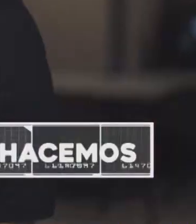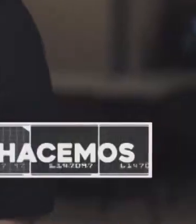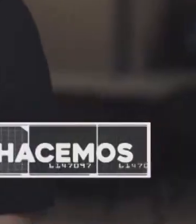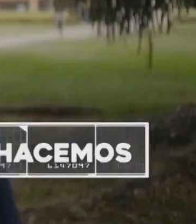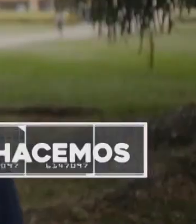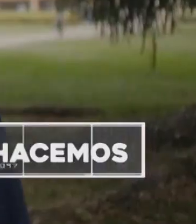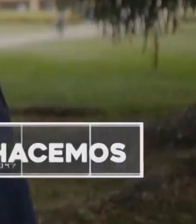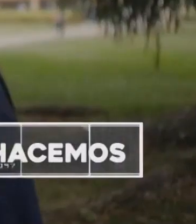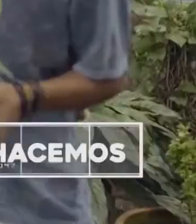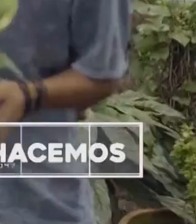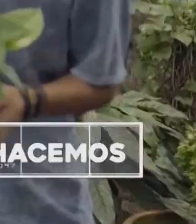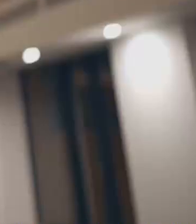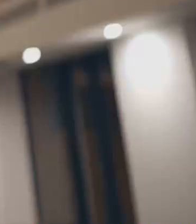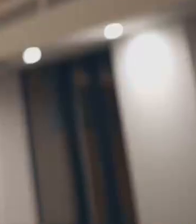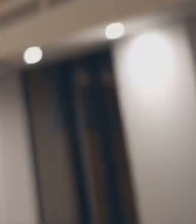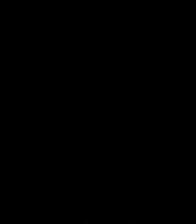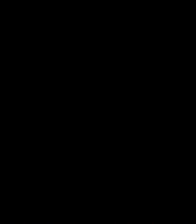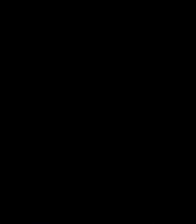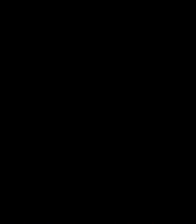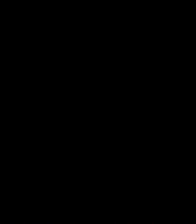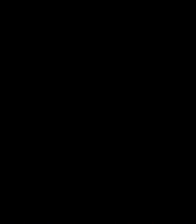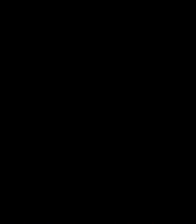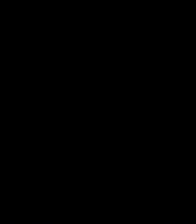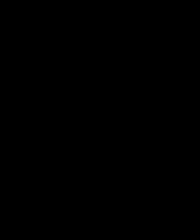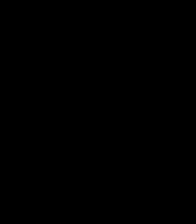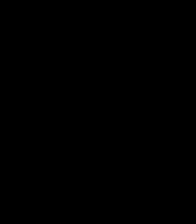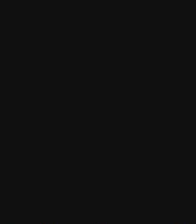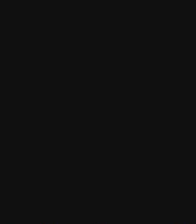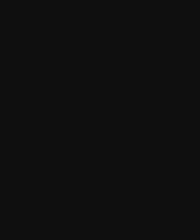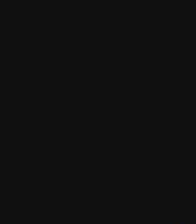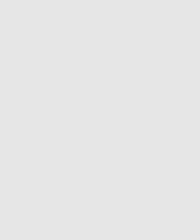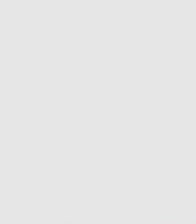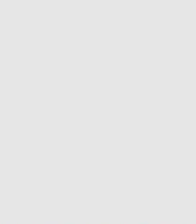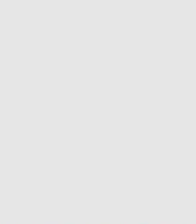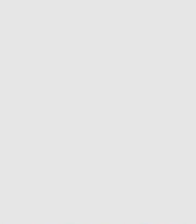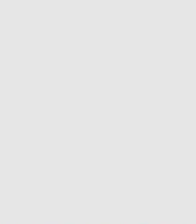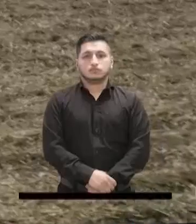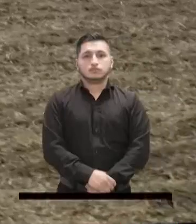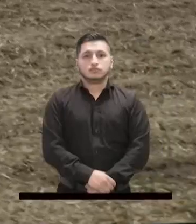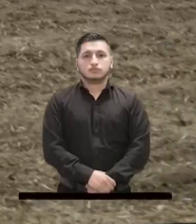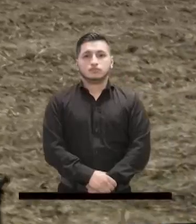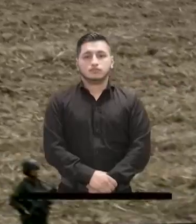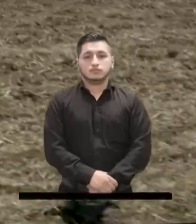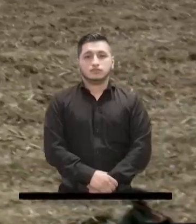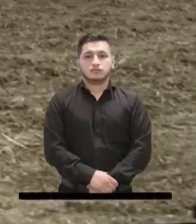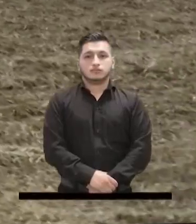responsables con el medio ambiente. Somos personas enamoradas de lo que hacemos.